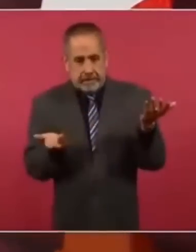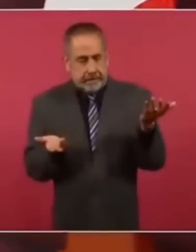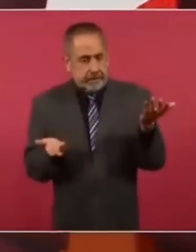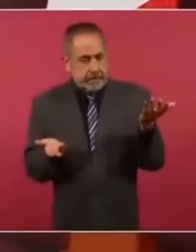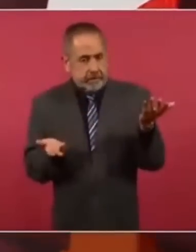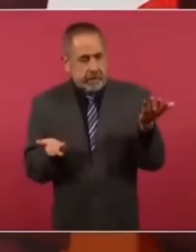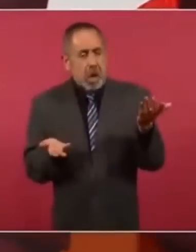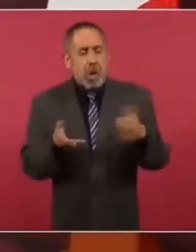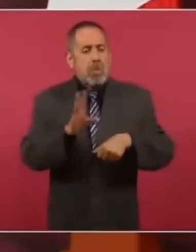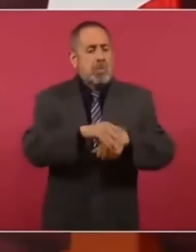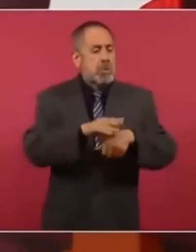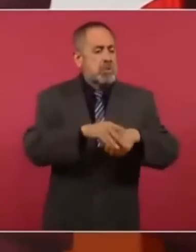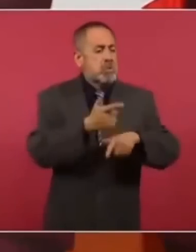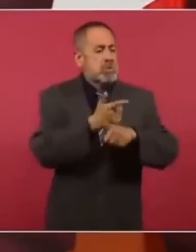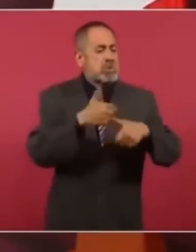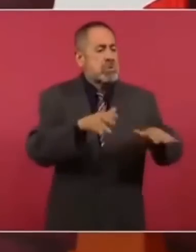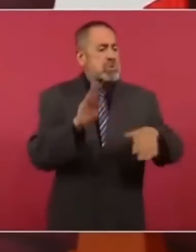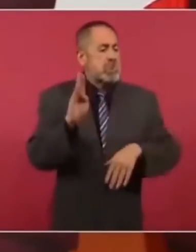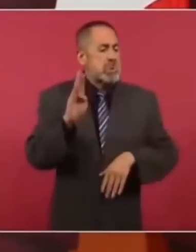están permitiendo esto.